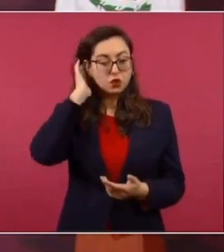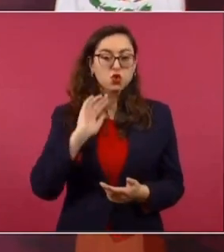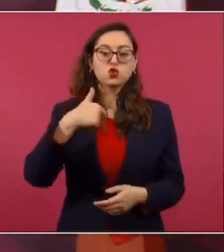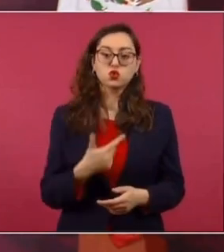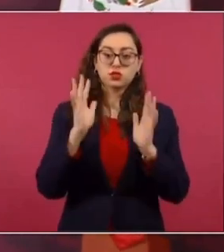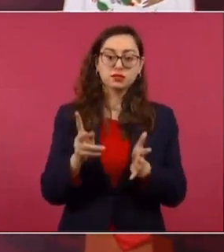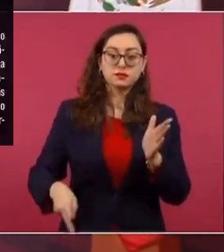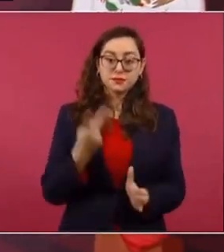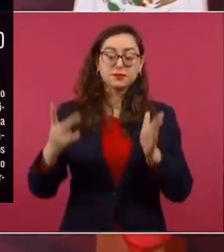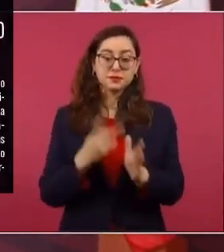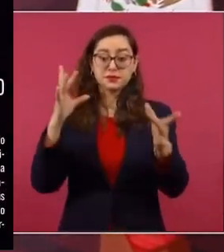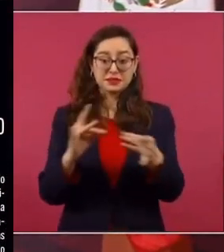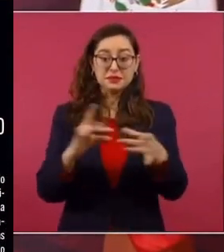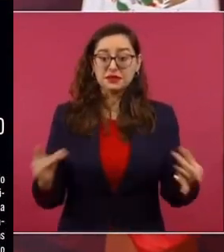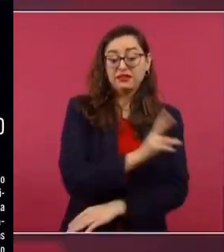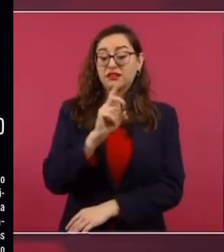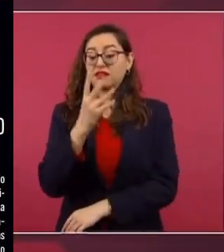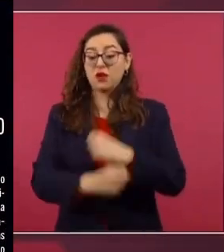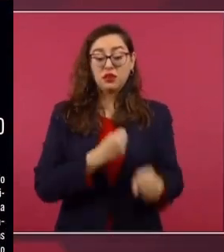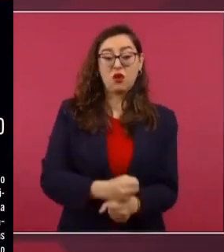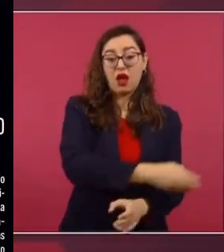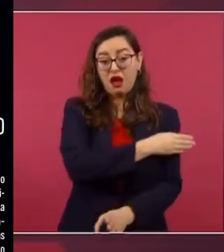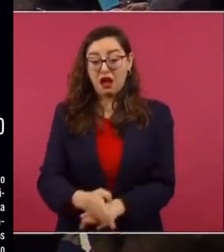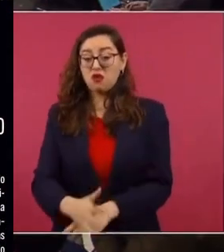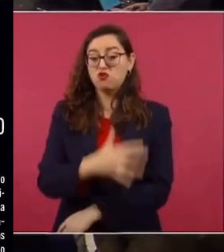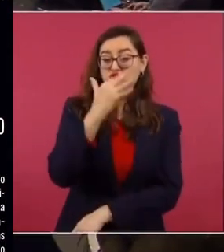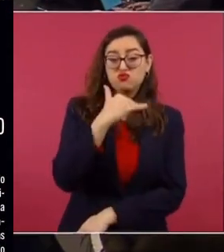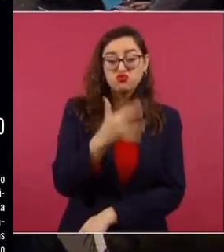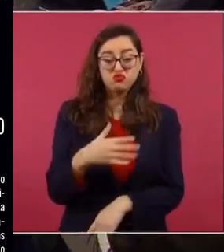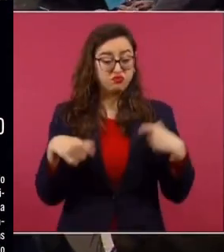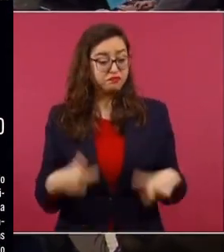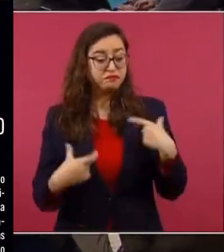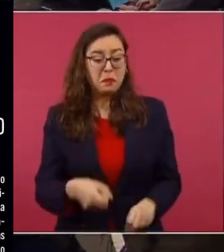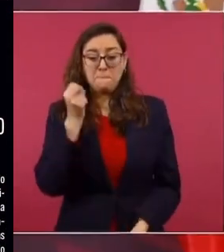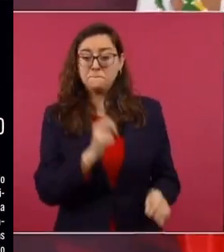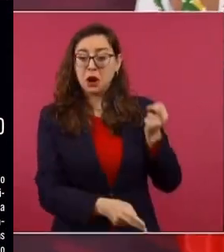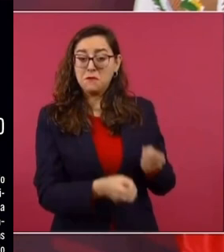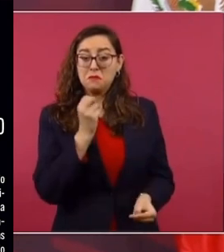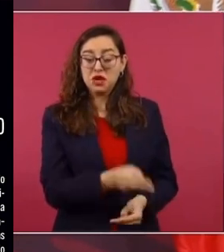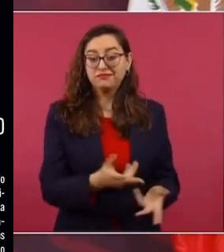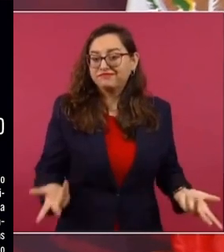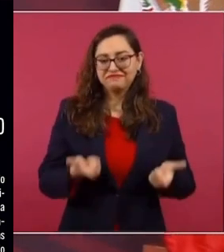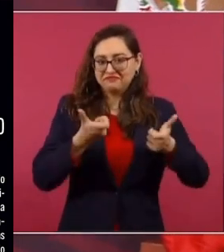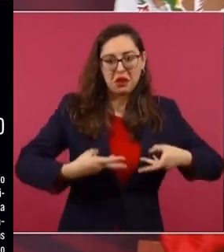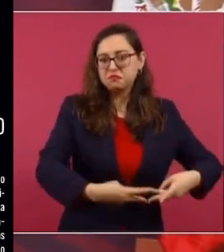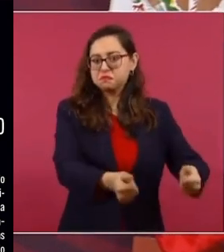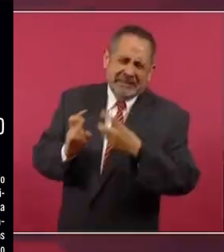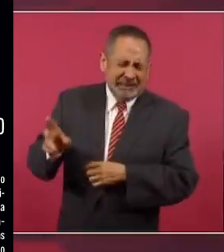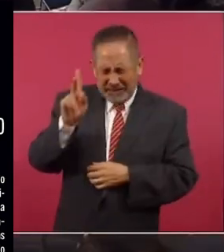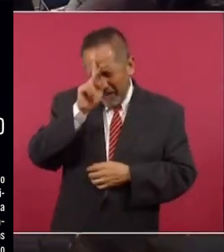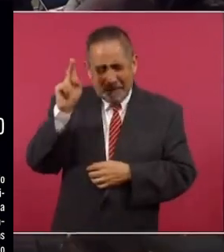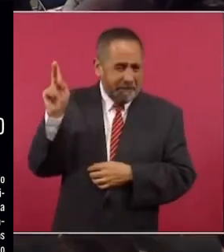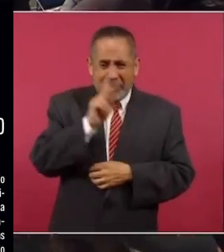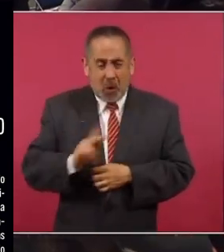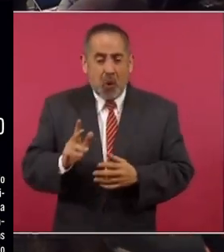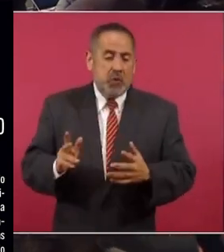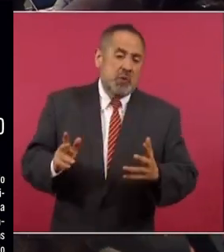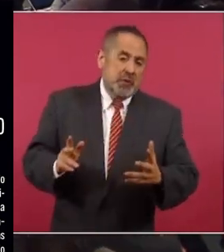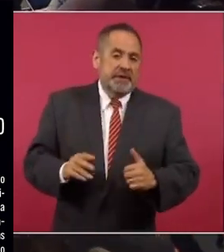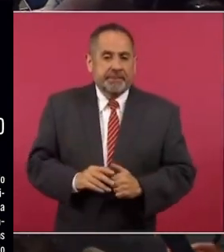expresado que no es mi fuerte la venganza ahora no hay corrupción y el presupuesto rinde alcanza entonces